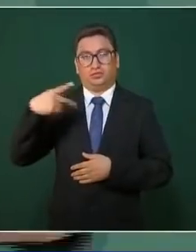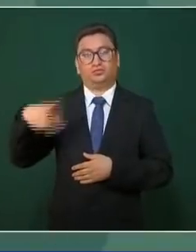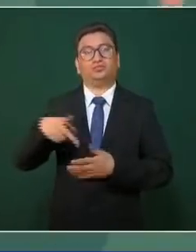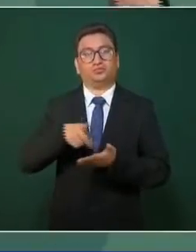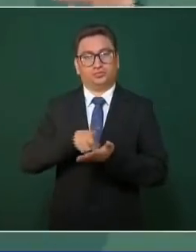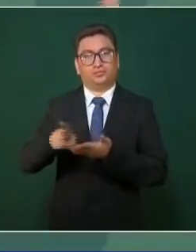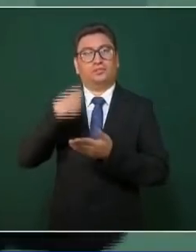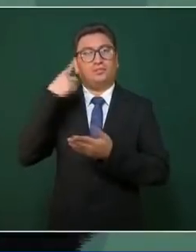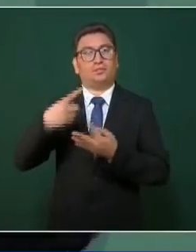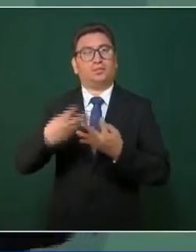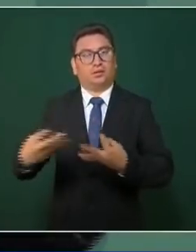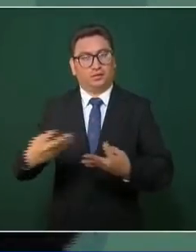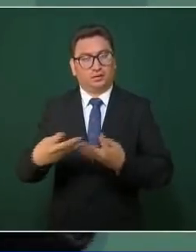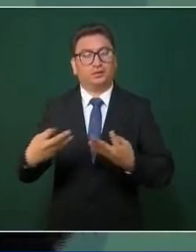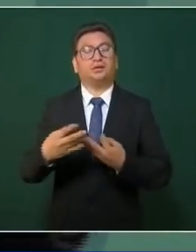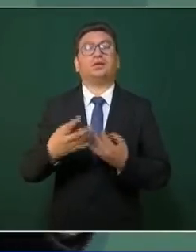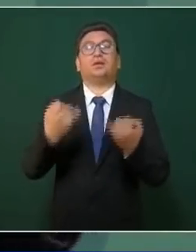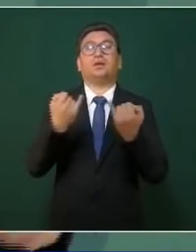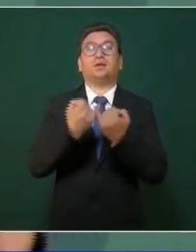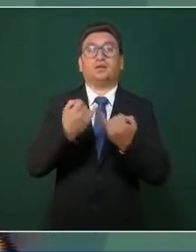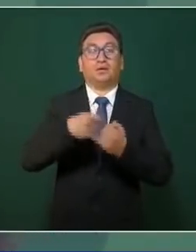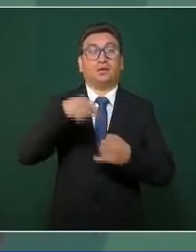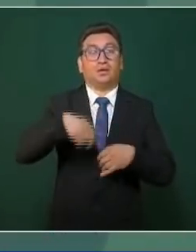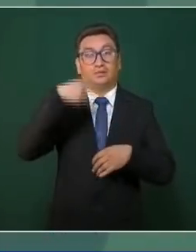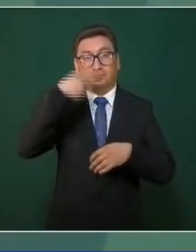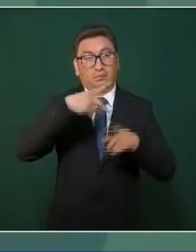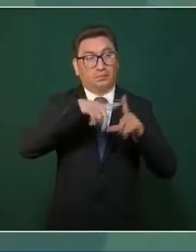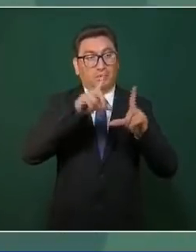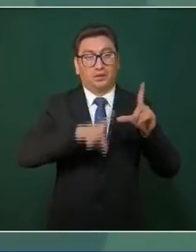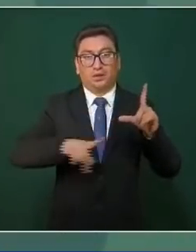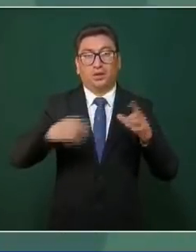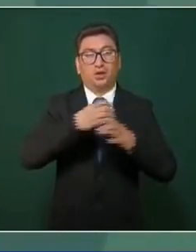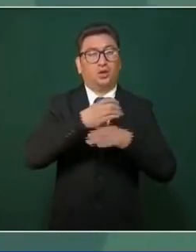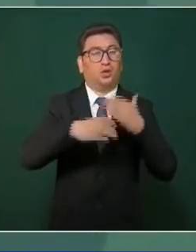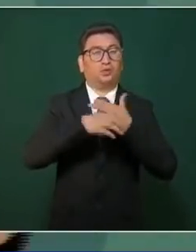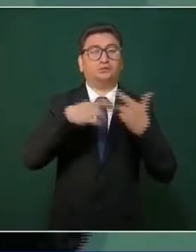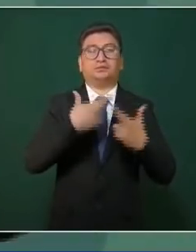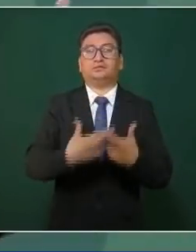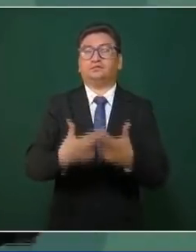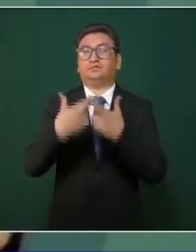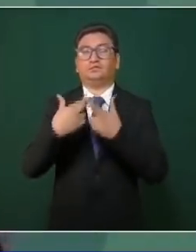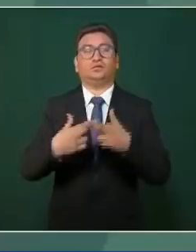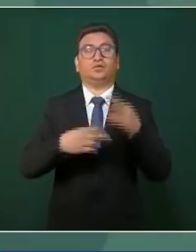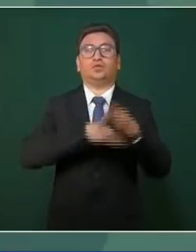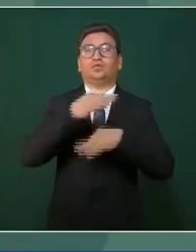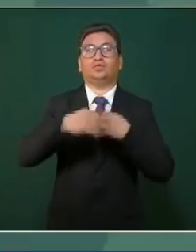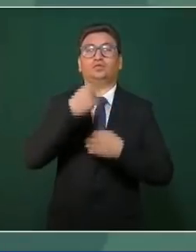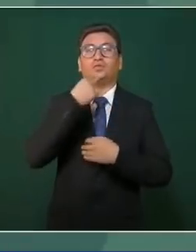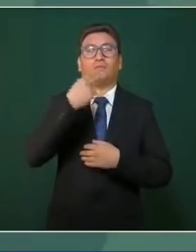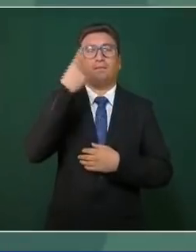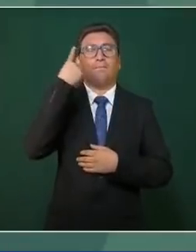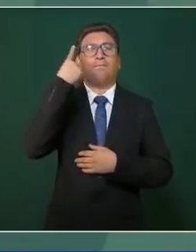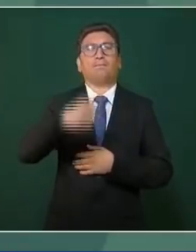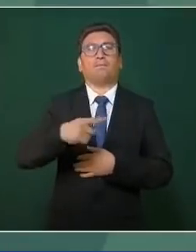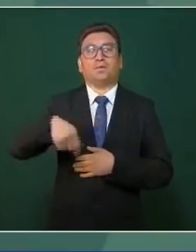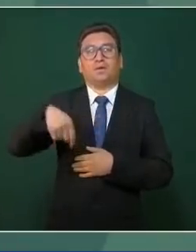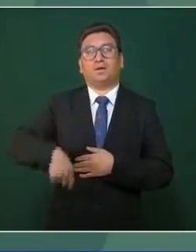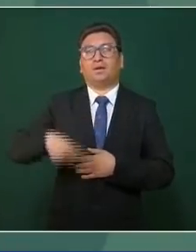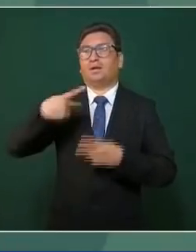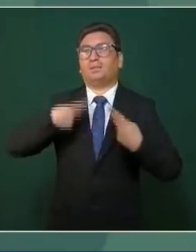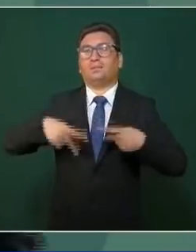el que los recursos de México se utilizaran en beneficio de los